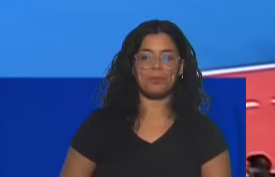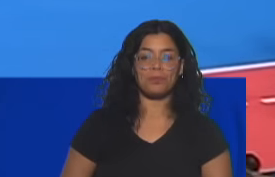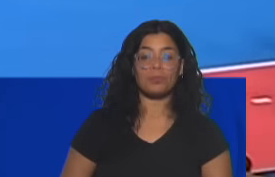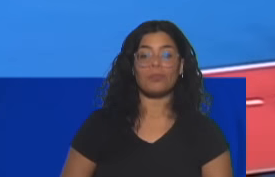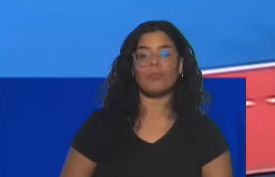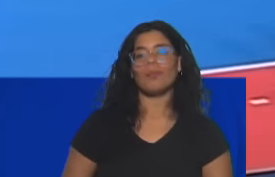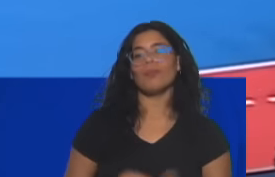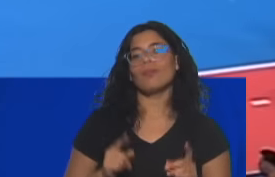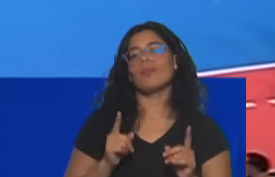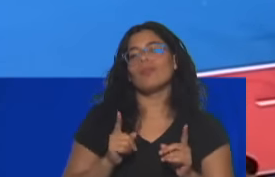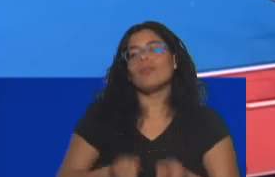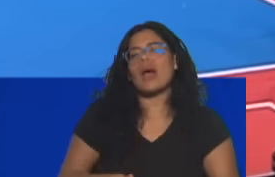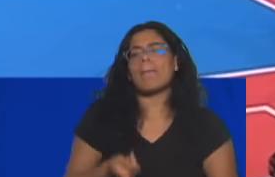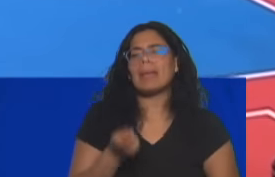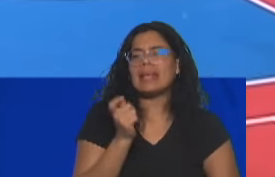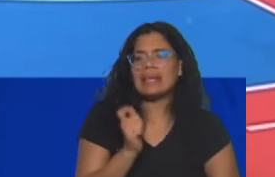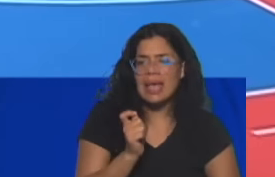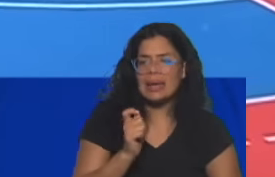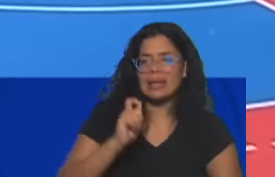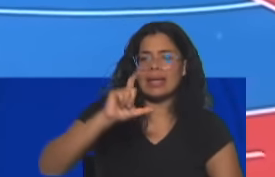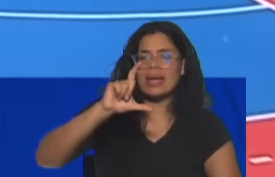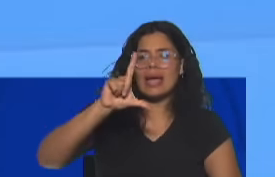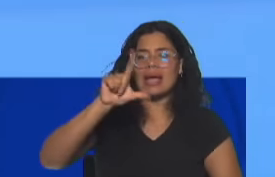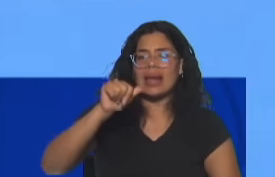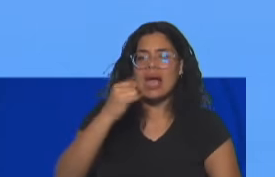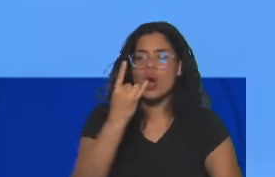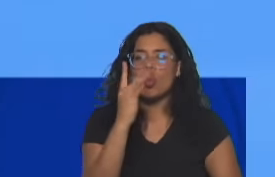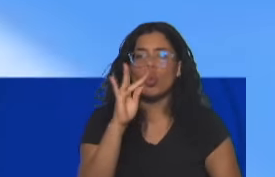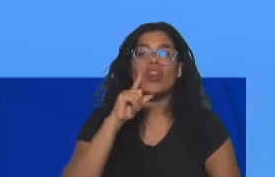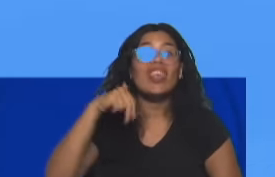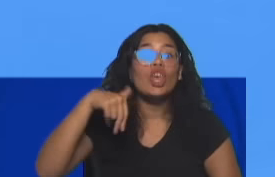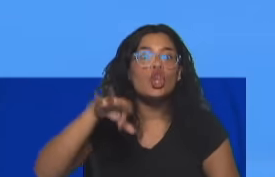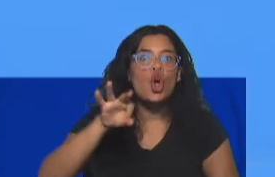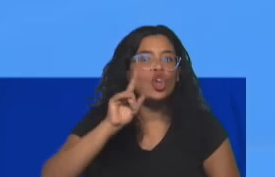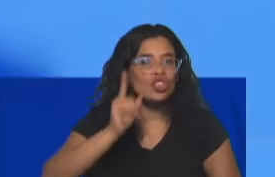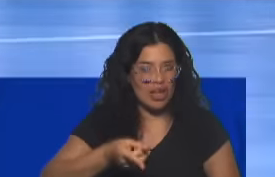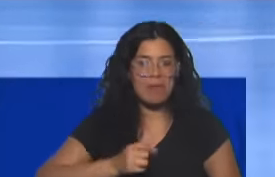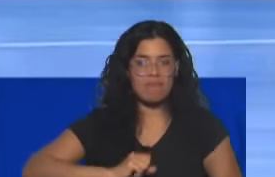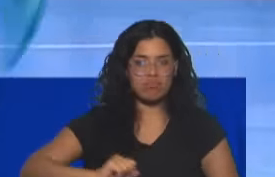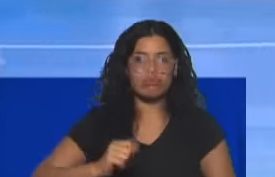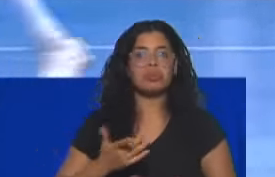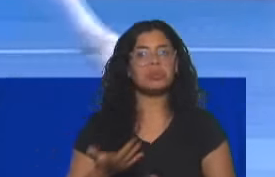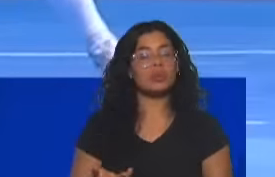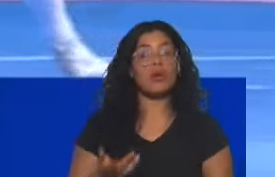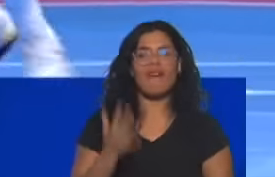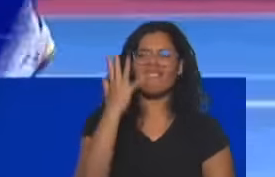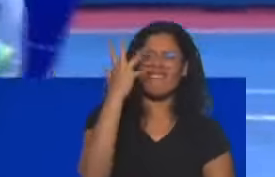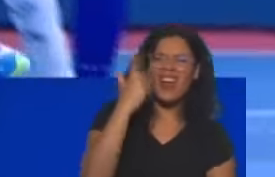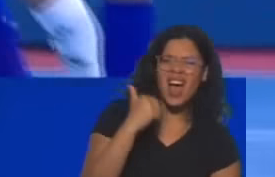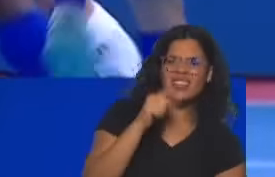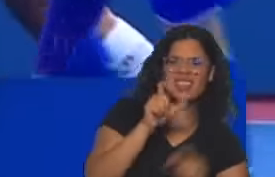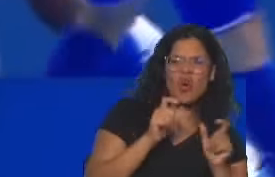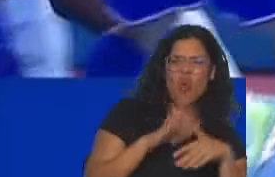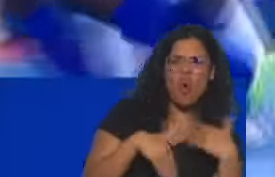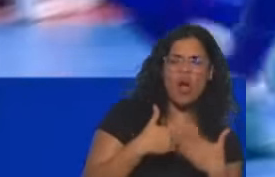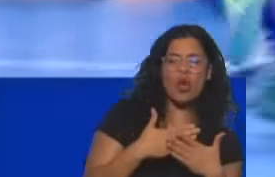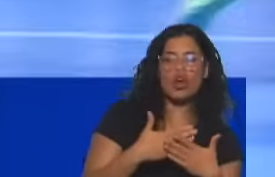También anotó Ángel Claudino. Los de Francia fueron obras de